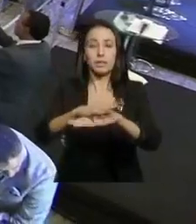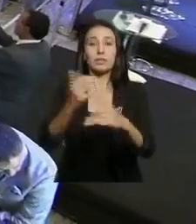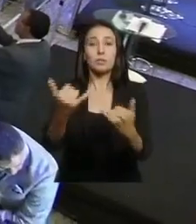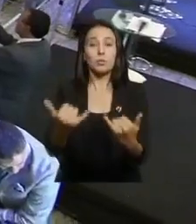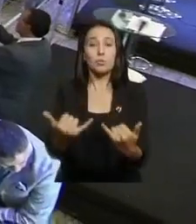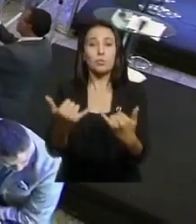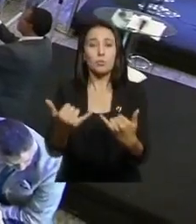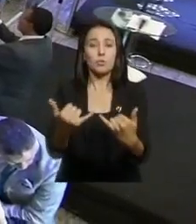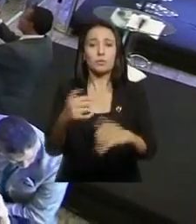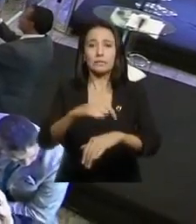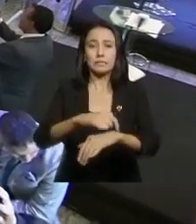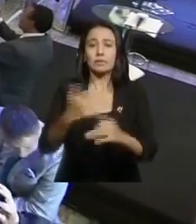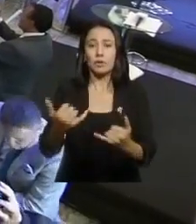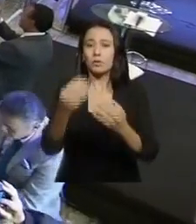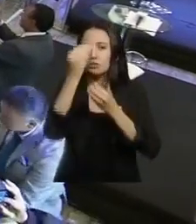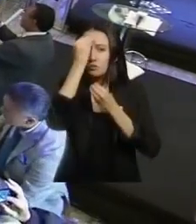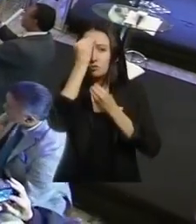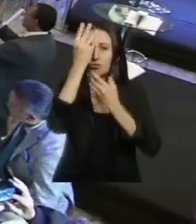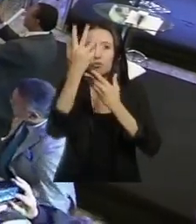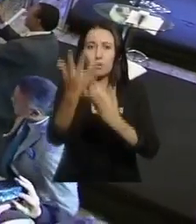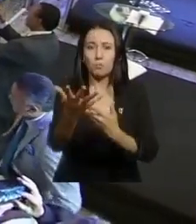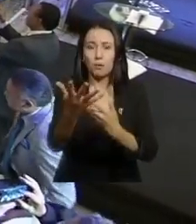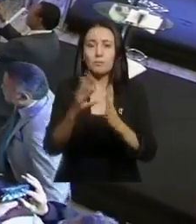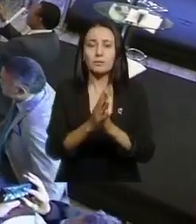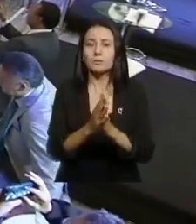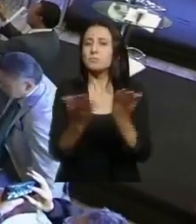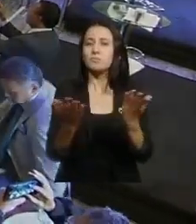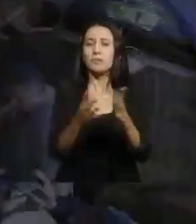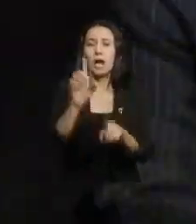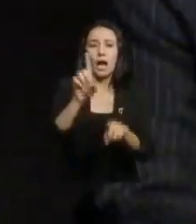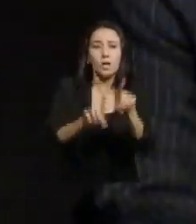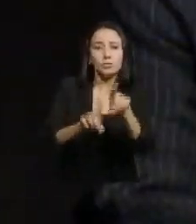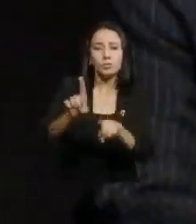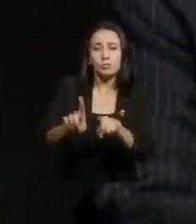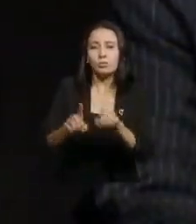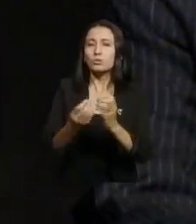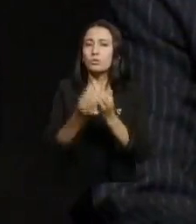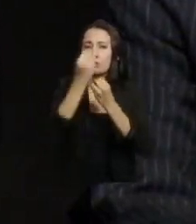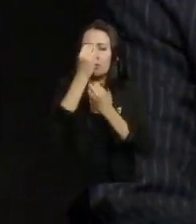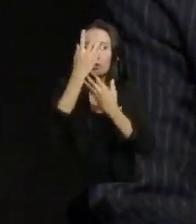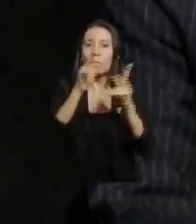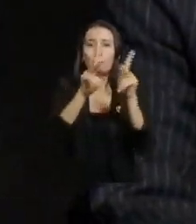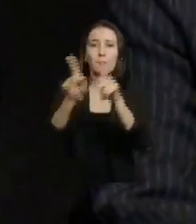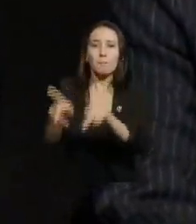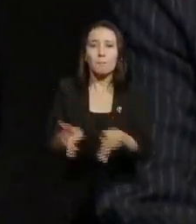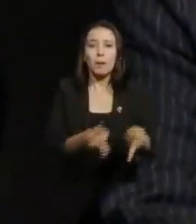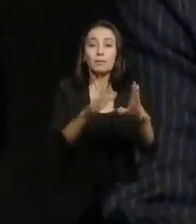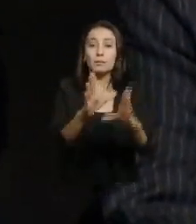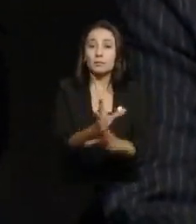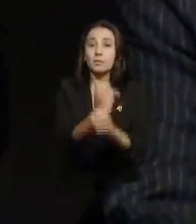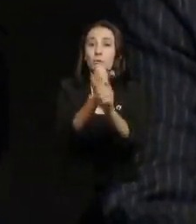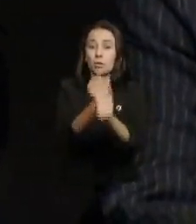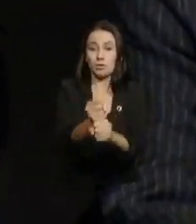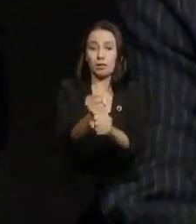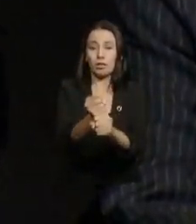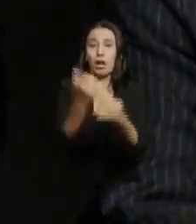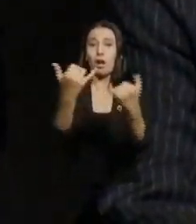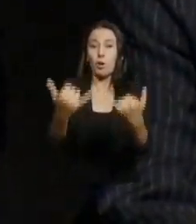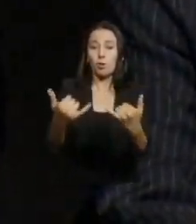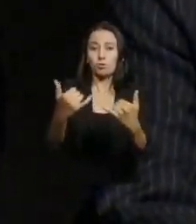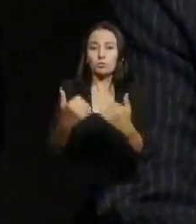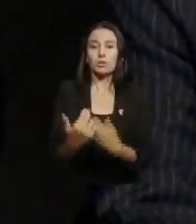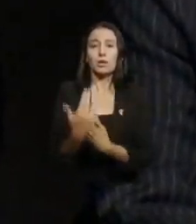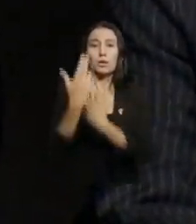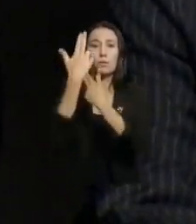esta hora informamos sobre el reporte de incidencias y planes de seguridad de las Fuerzas Armadas y